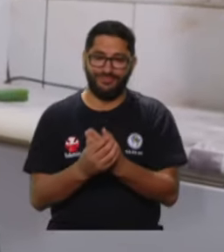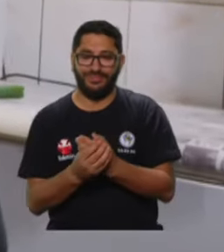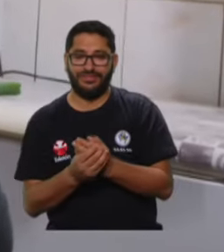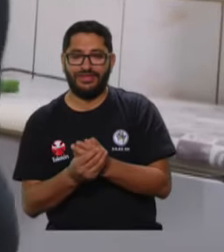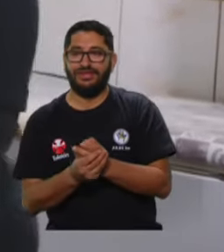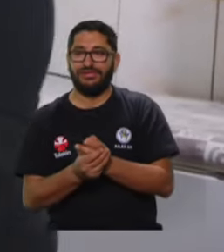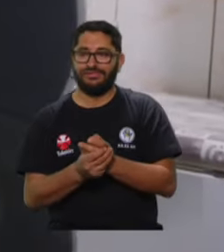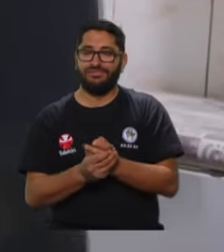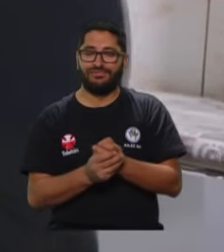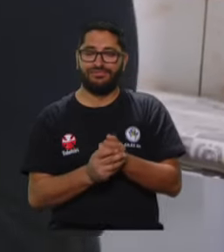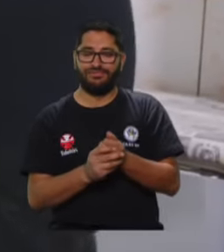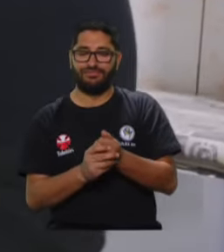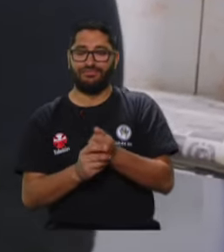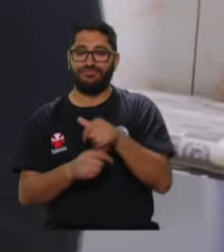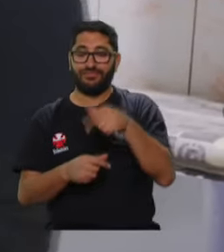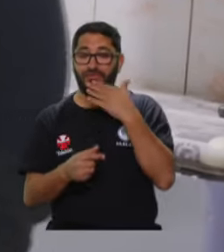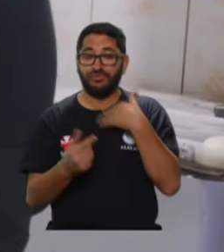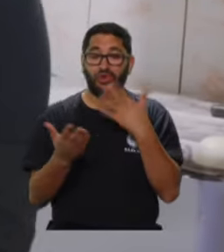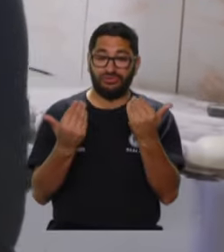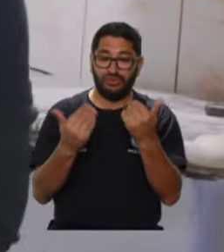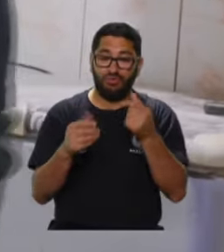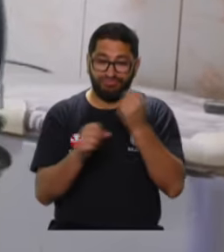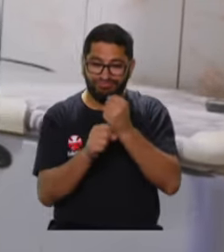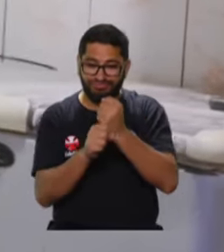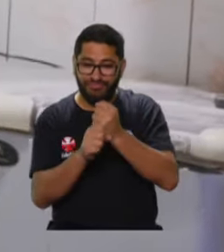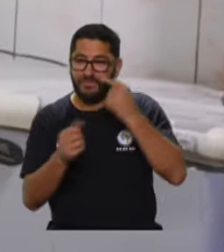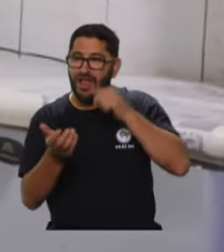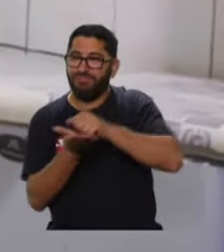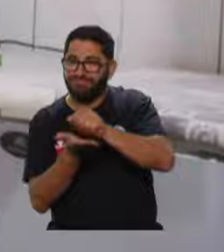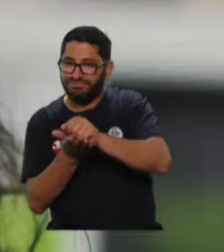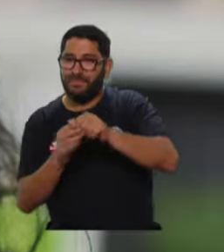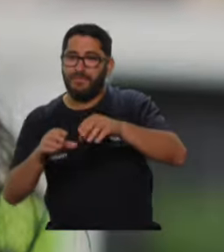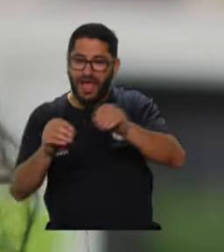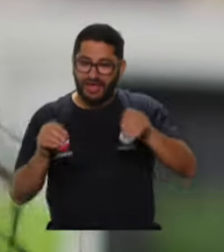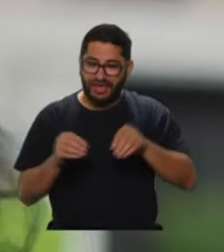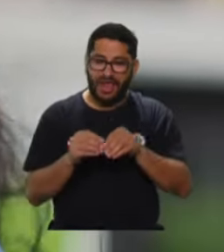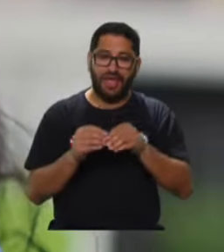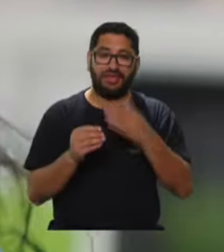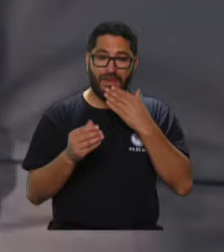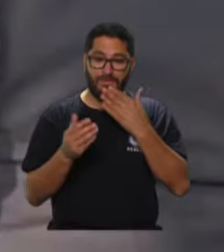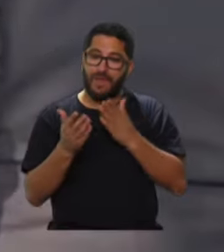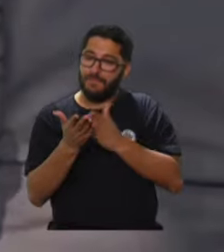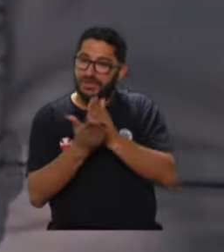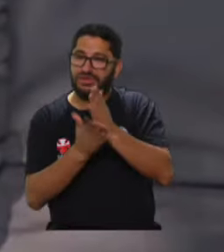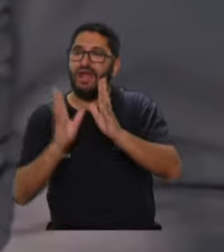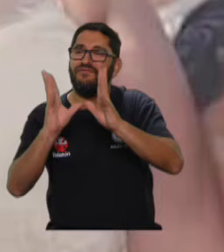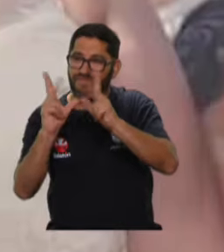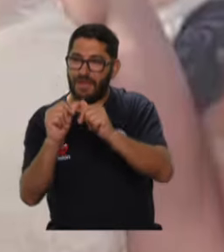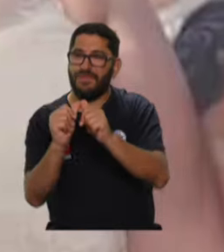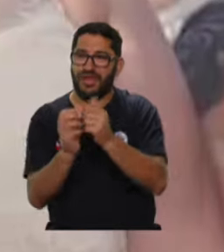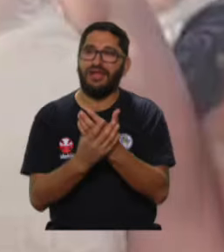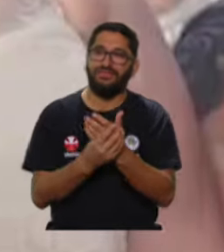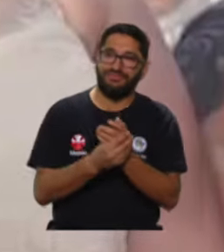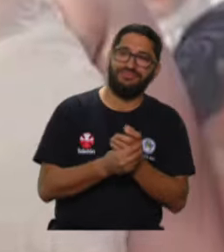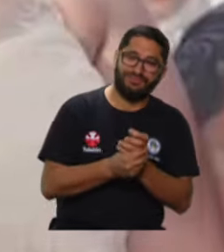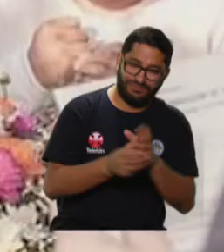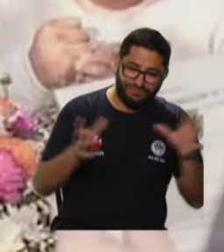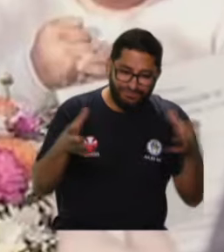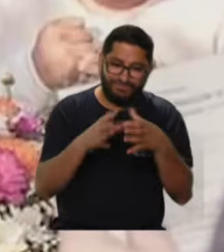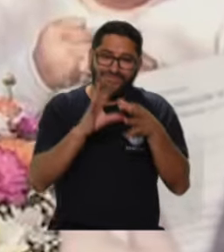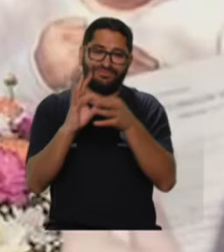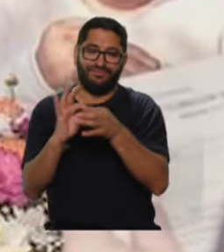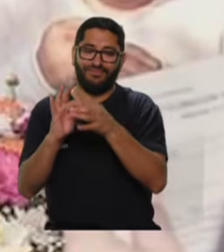fuerza la máquina. Sí, es que necesito algo para sacarla. Lo enriquecedor fue el empezar a ser familia. Desde que nos juntamos y empezamos a